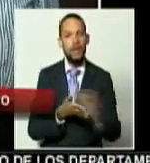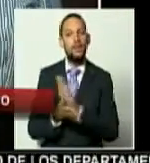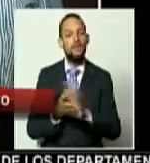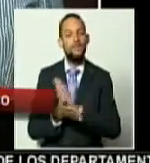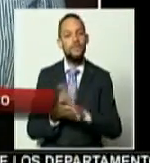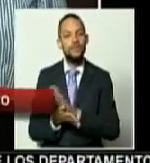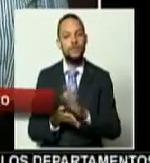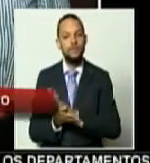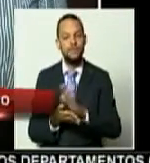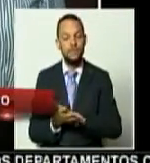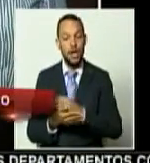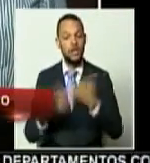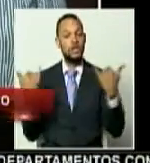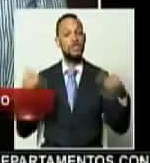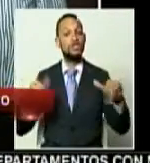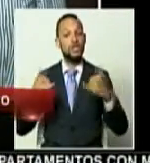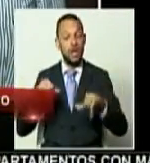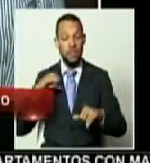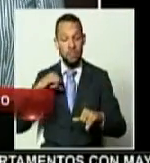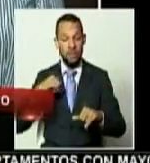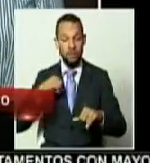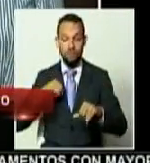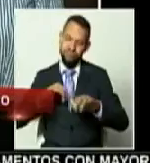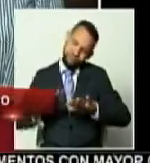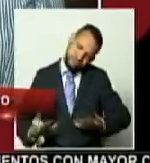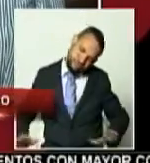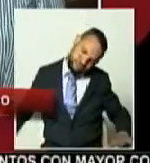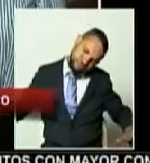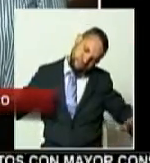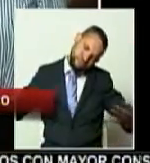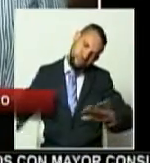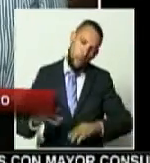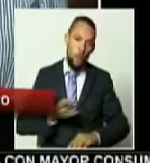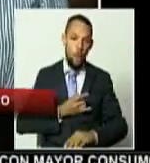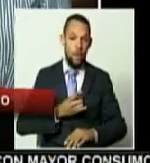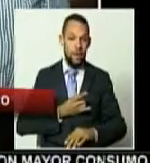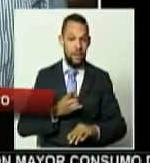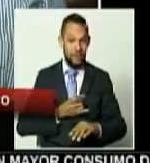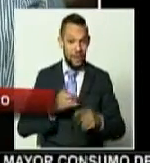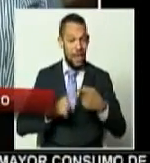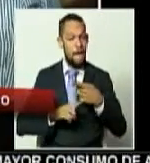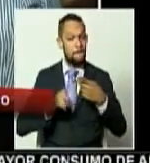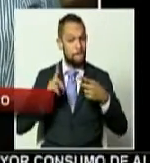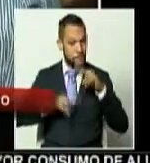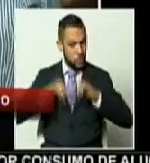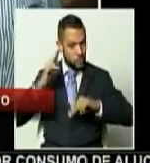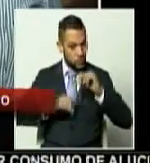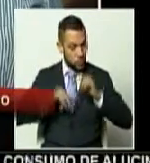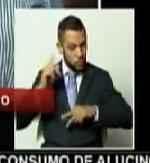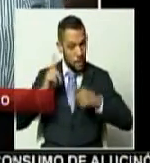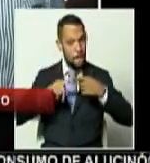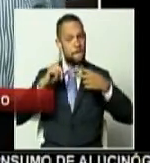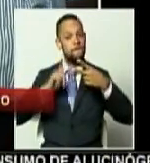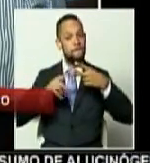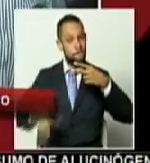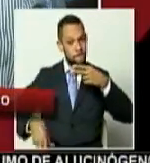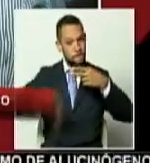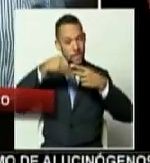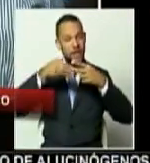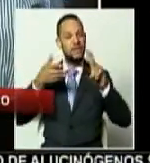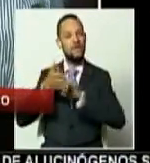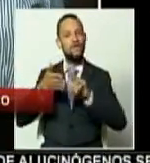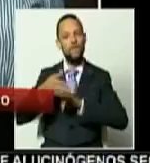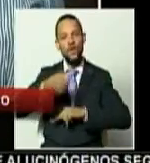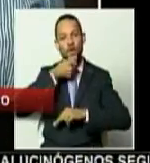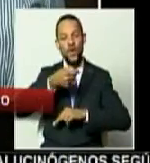principal puerto de Caldas ya cuenta con un lote donde se construirá una universidad pública. Además, les estaremos contando sobre una muy buena noticia